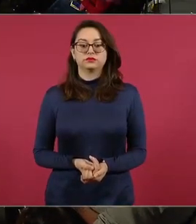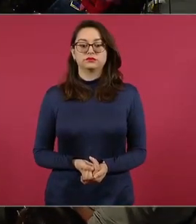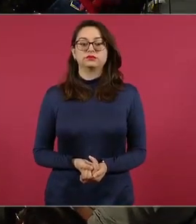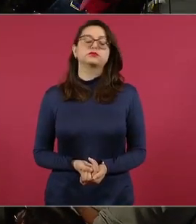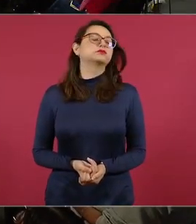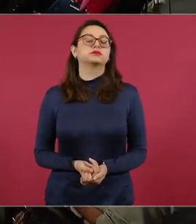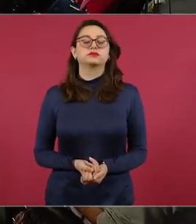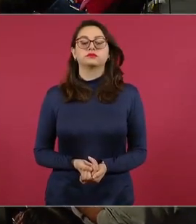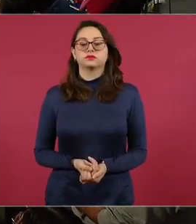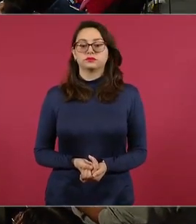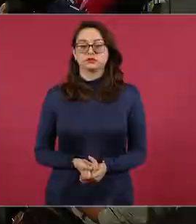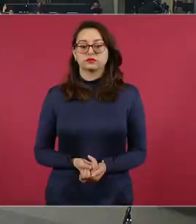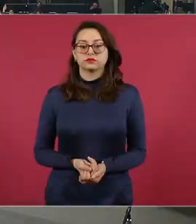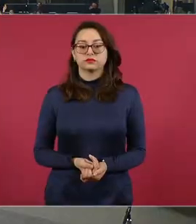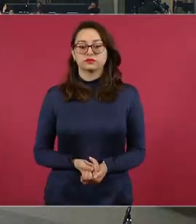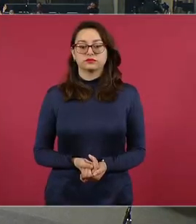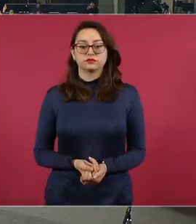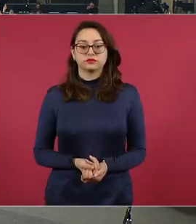Bueno, vamos.